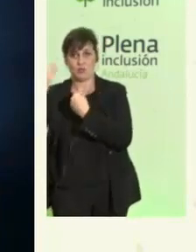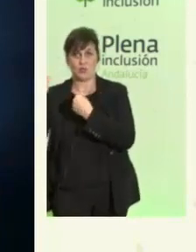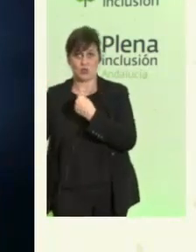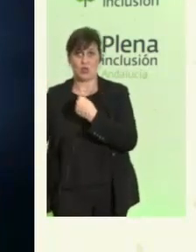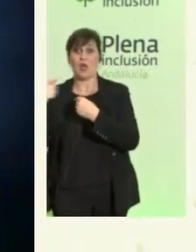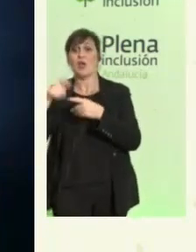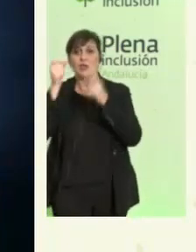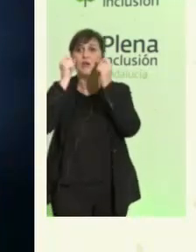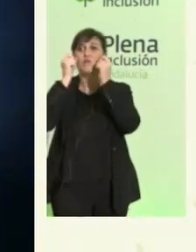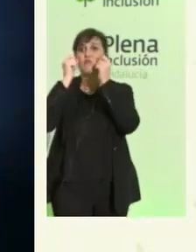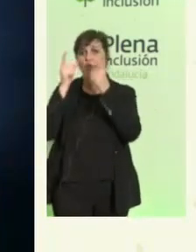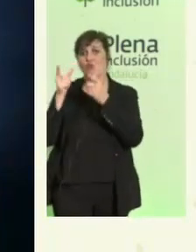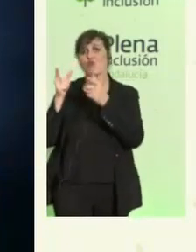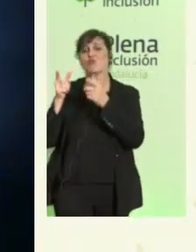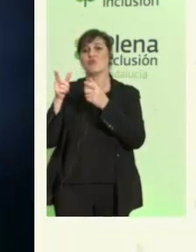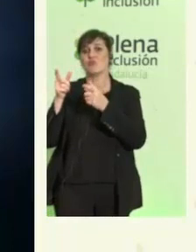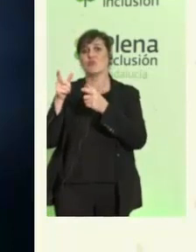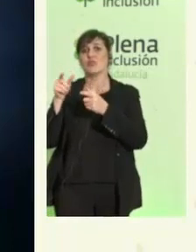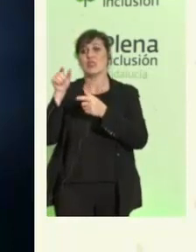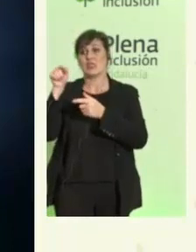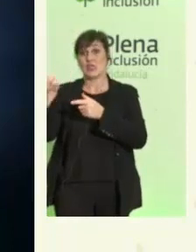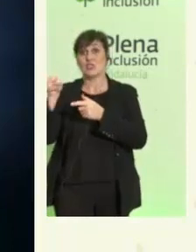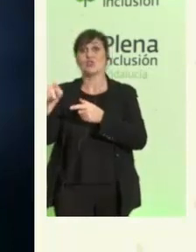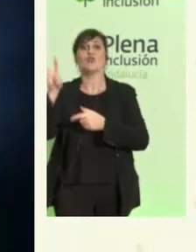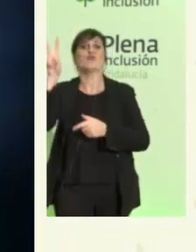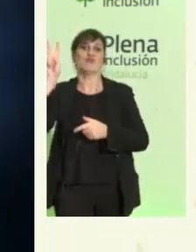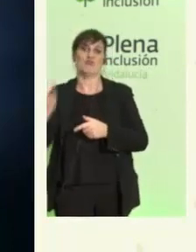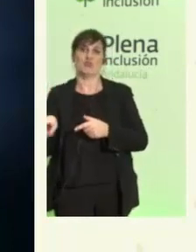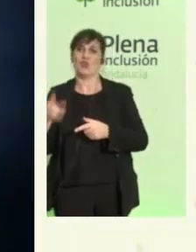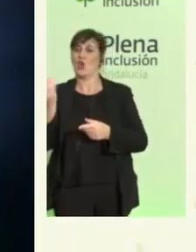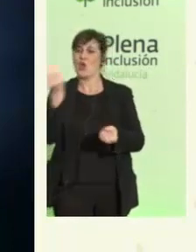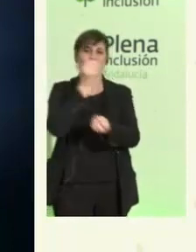cuenta que que eso era lo mejor que